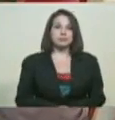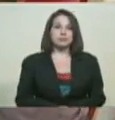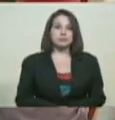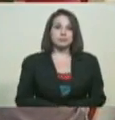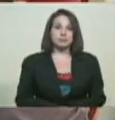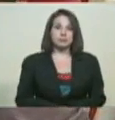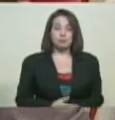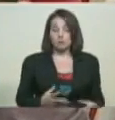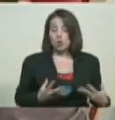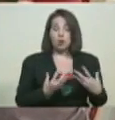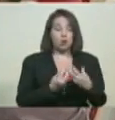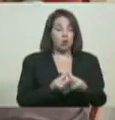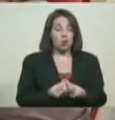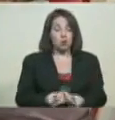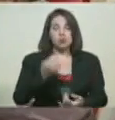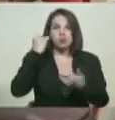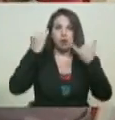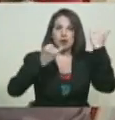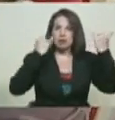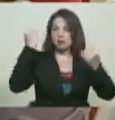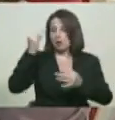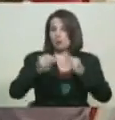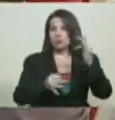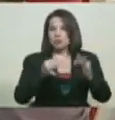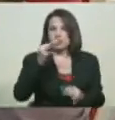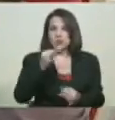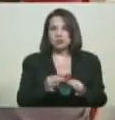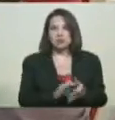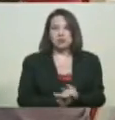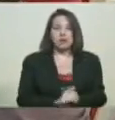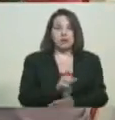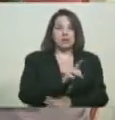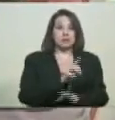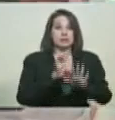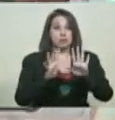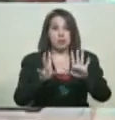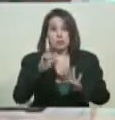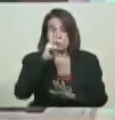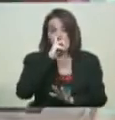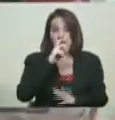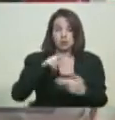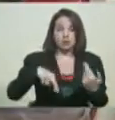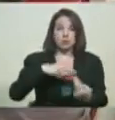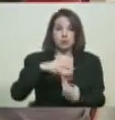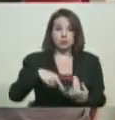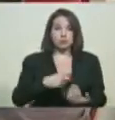acompañado todas las ideas de justicia durante estos 19 años de revolución